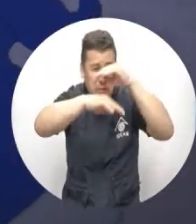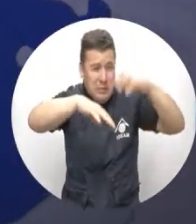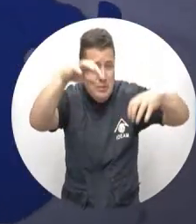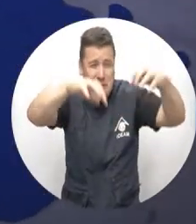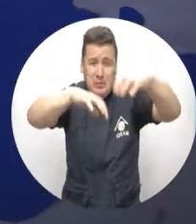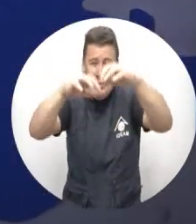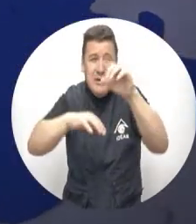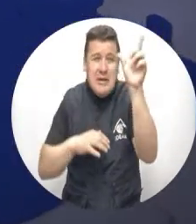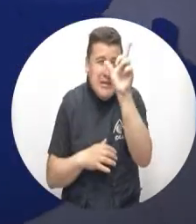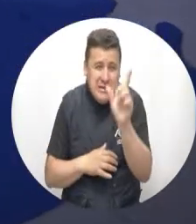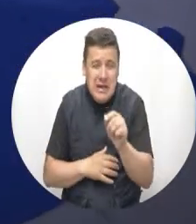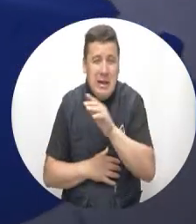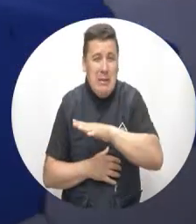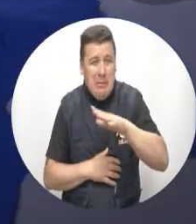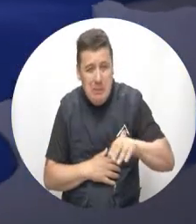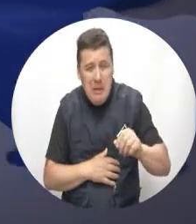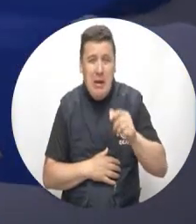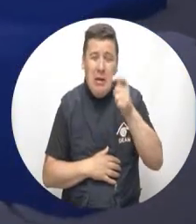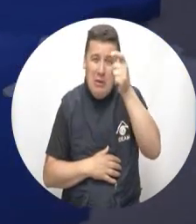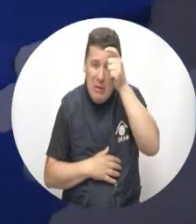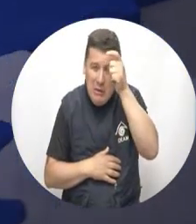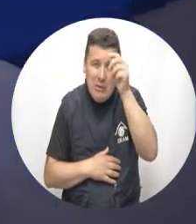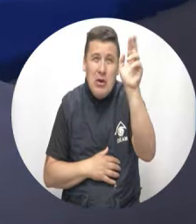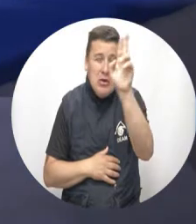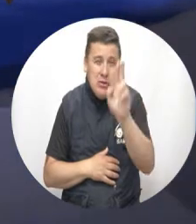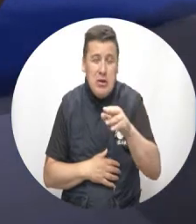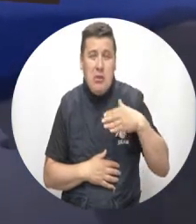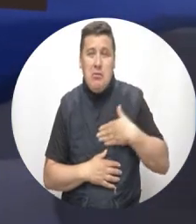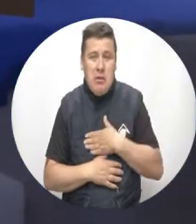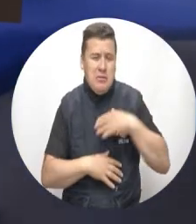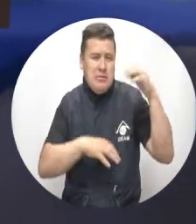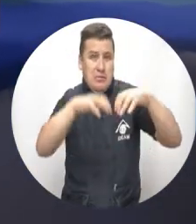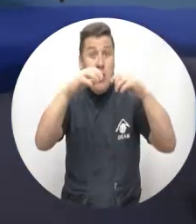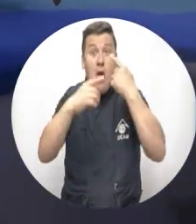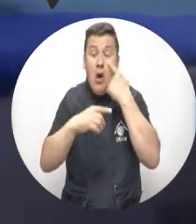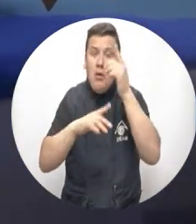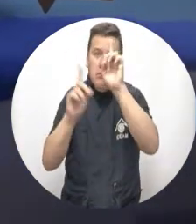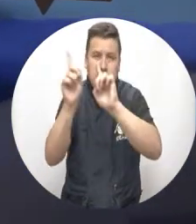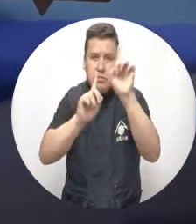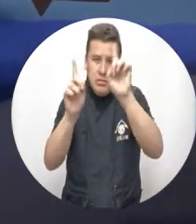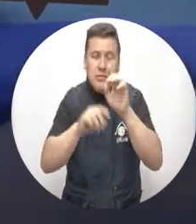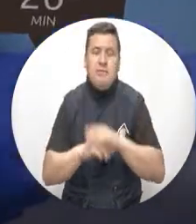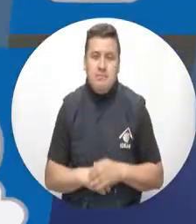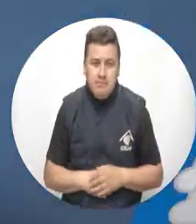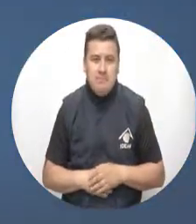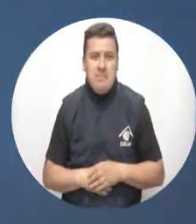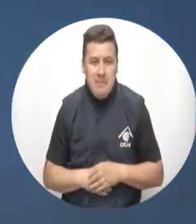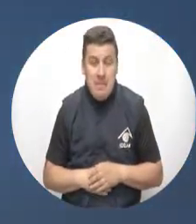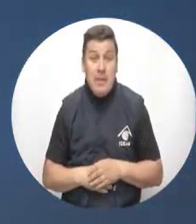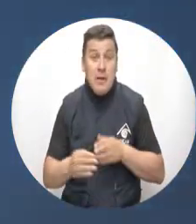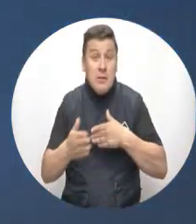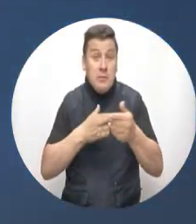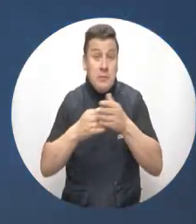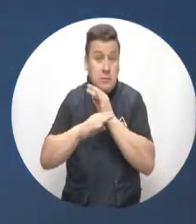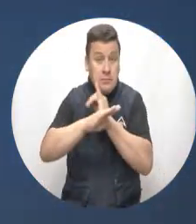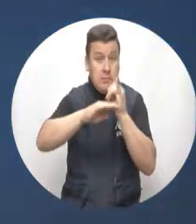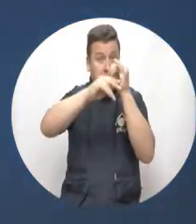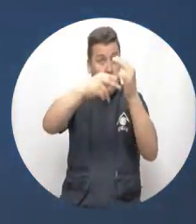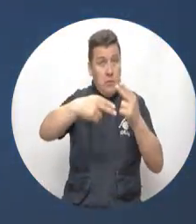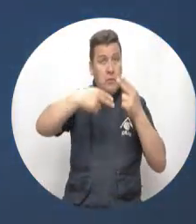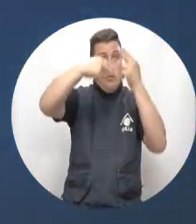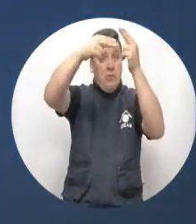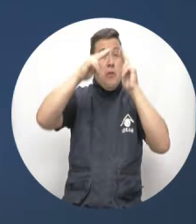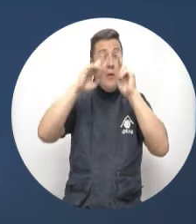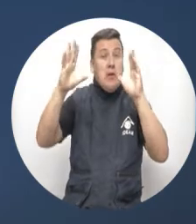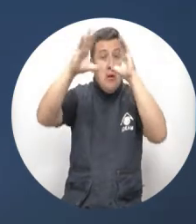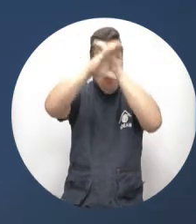mantienen a lo largo de la madrugada sobre Córdoba, Sucre, César y Bolívar. También sobrevendrá actividad eléctrica. A la altura del